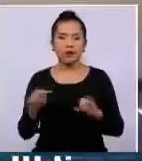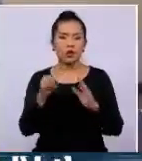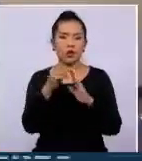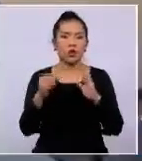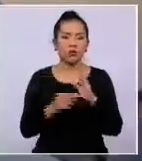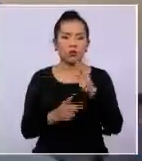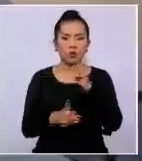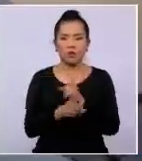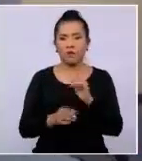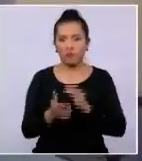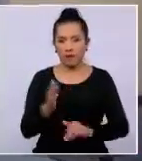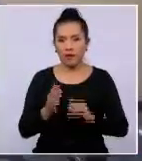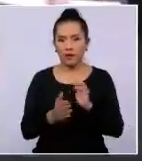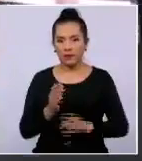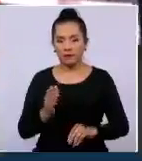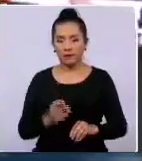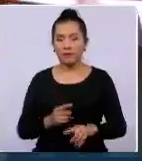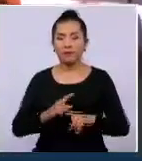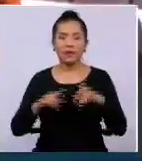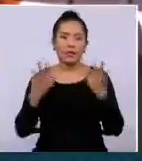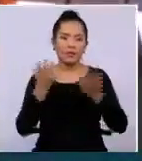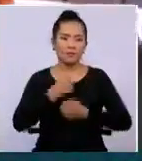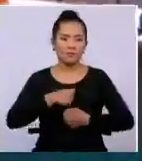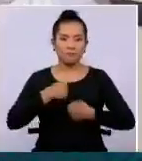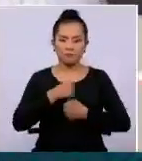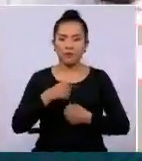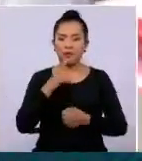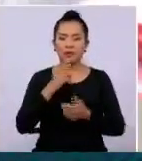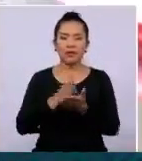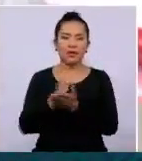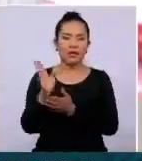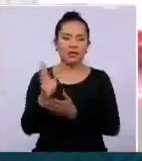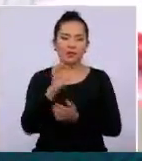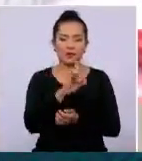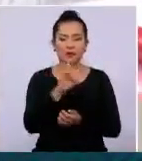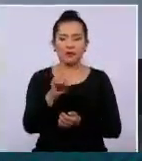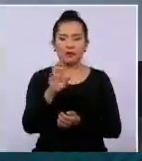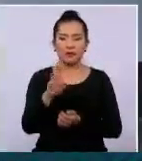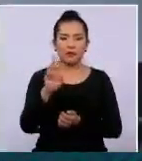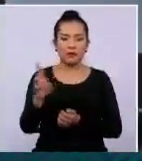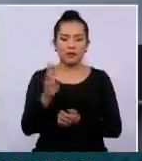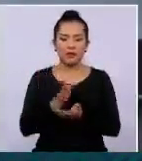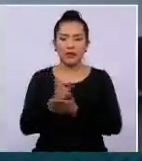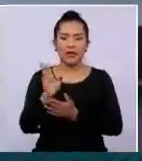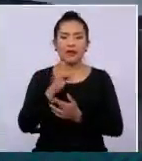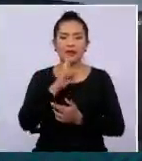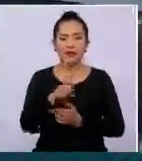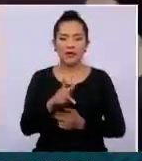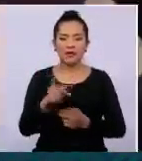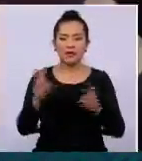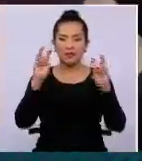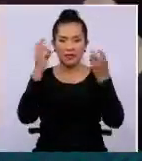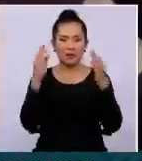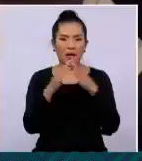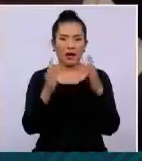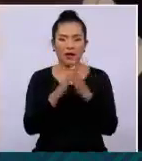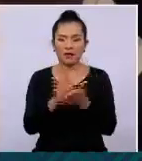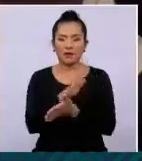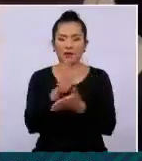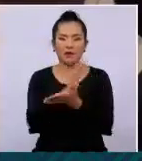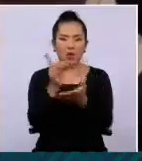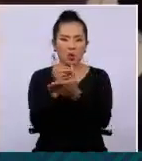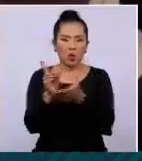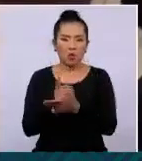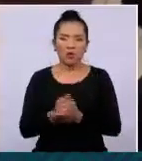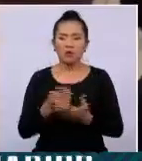vigente. Lamentablemente, derechos reales también incurren en un incumplimiento de deberes, por lo tanto, estamos presentando la denuncia